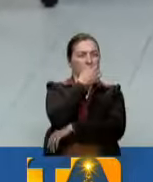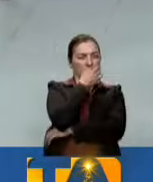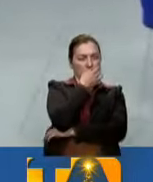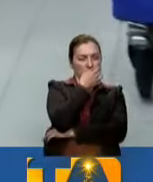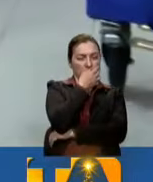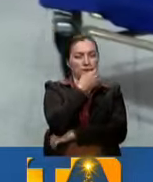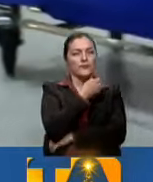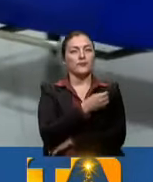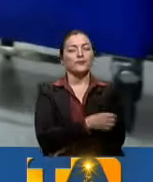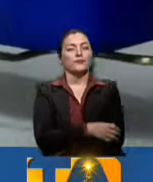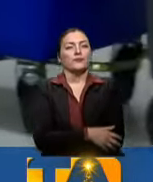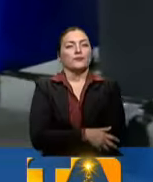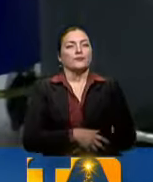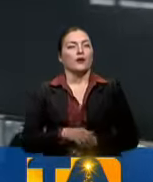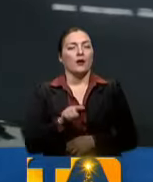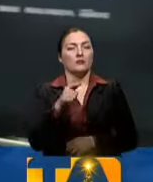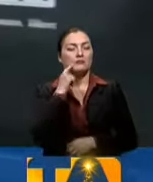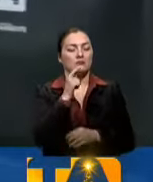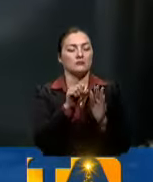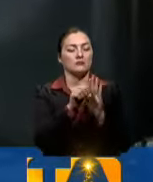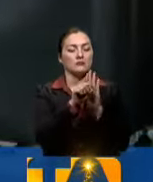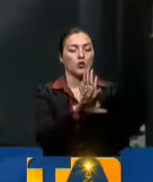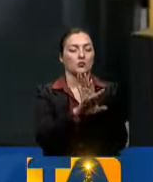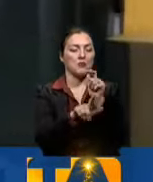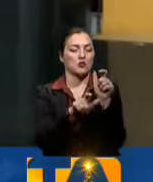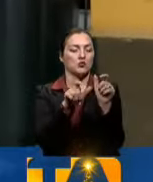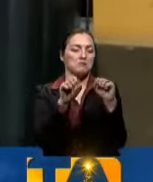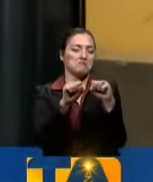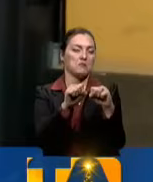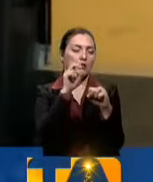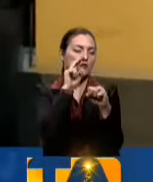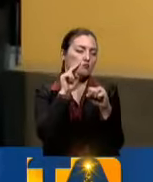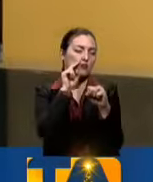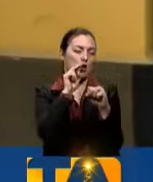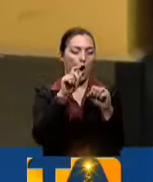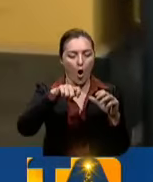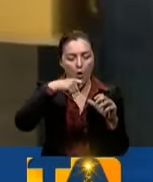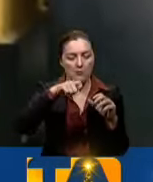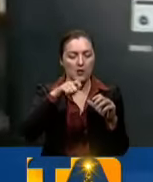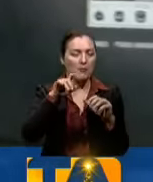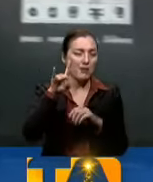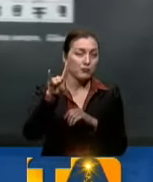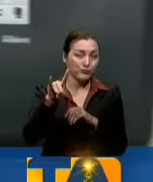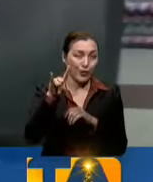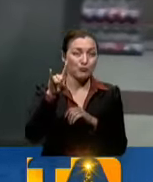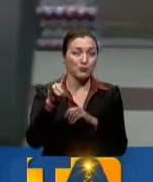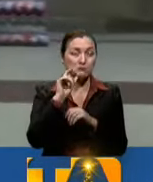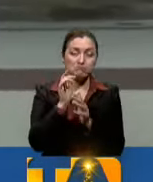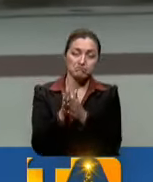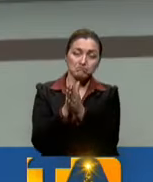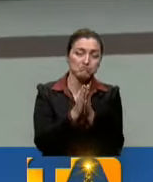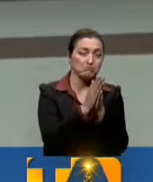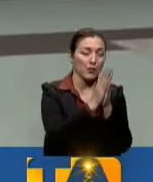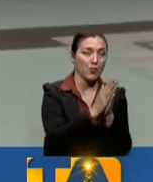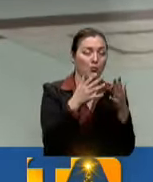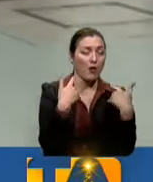eran gratuitos, solicitar como aporte de parte de la ciudadanía una funda de caramelos o alimento para perros. Así hemos logrado conseguir más de